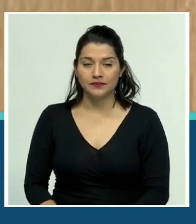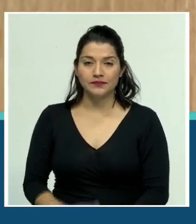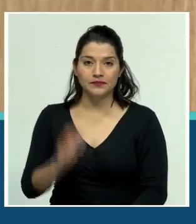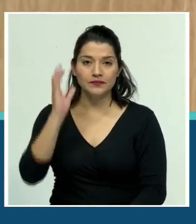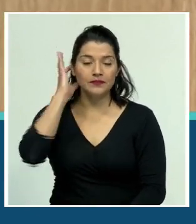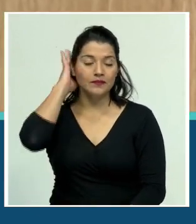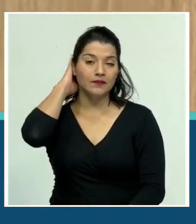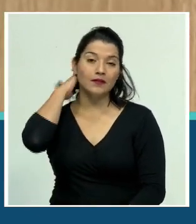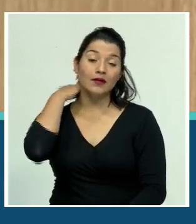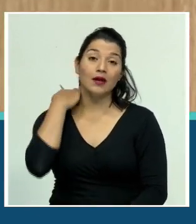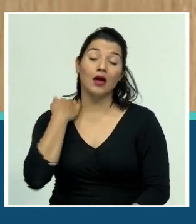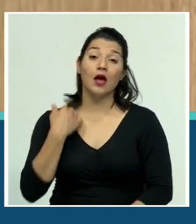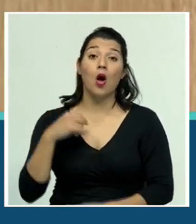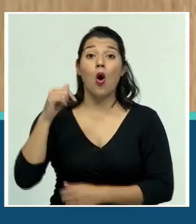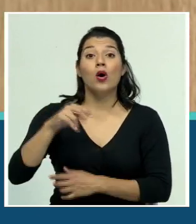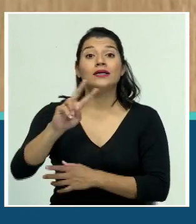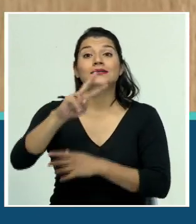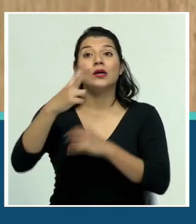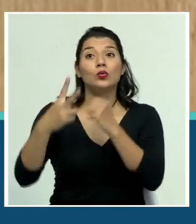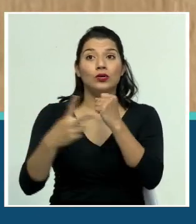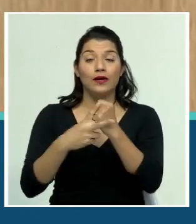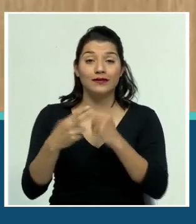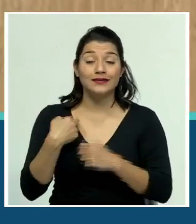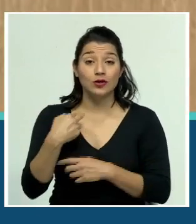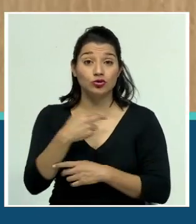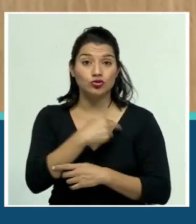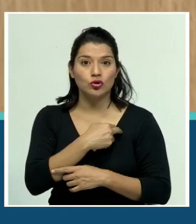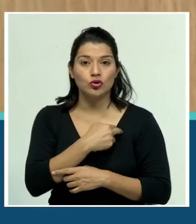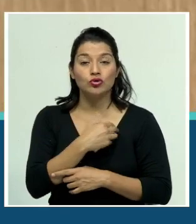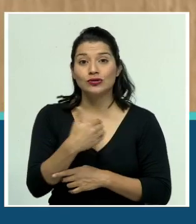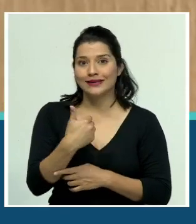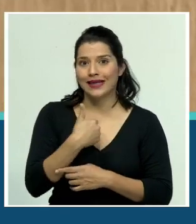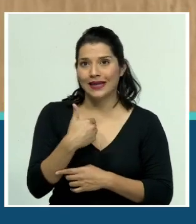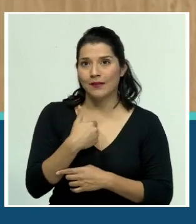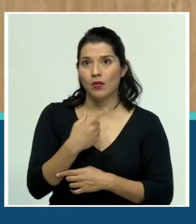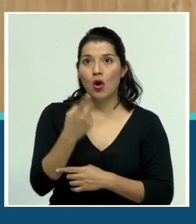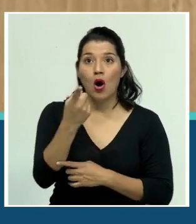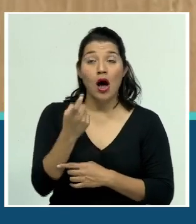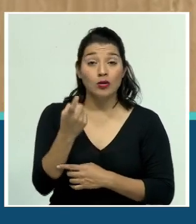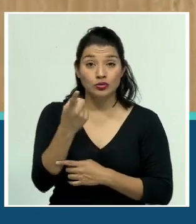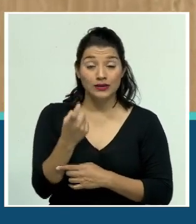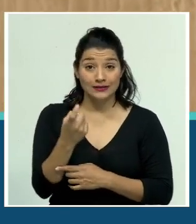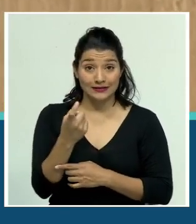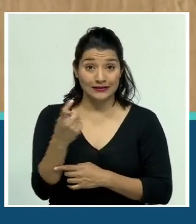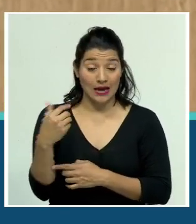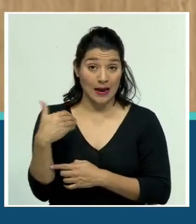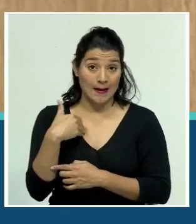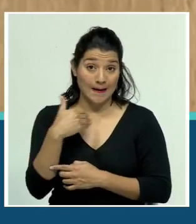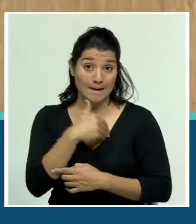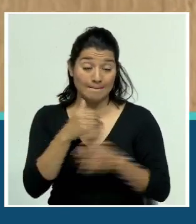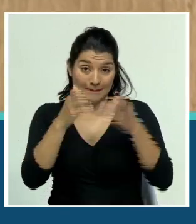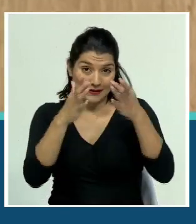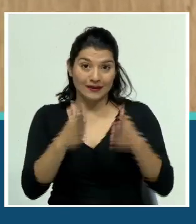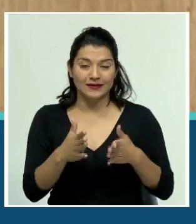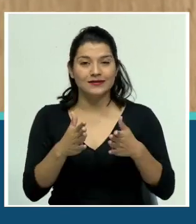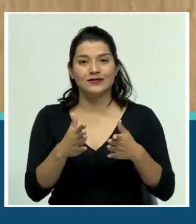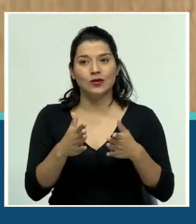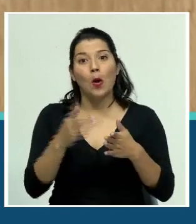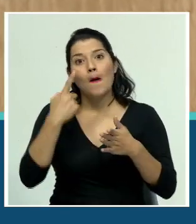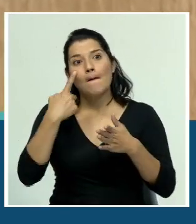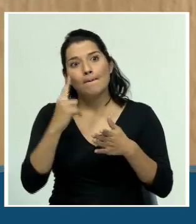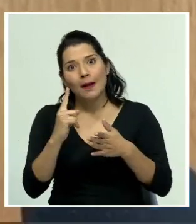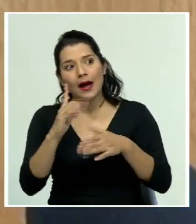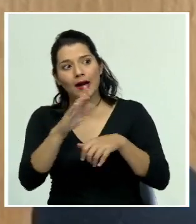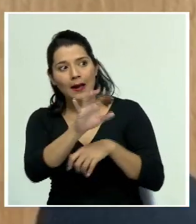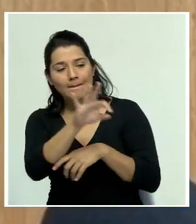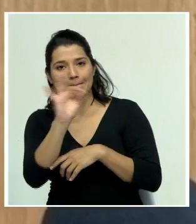Es la segunda vez que tenemos la ausencia del señor ministro a las convocatorias que hemos